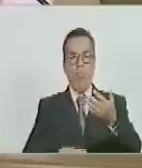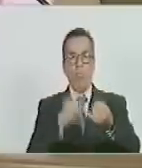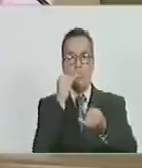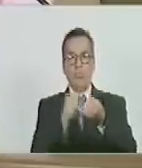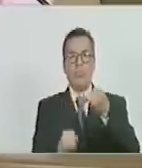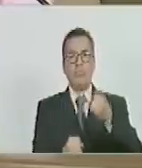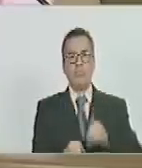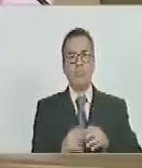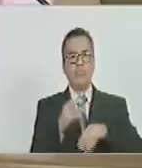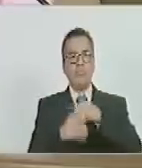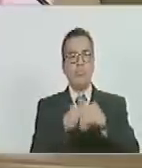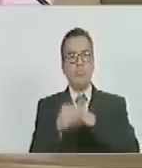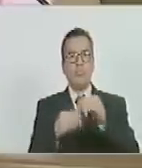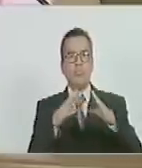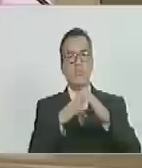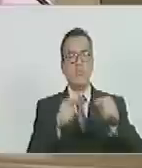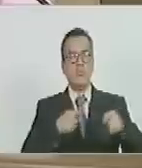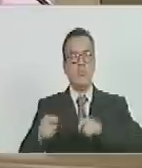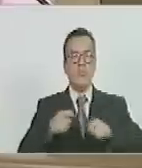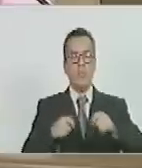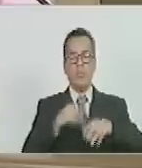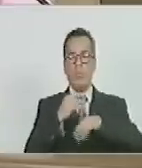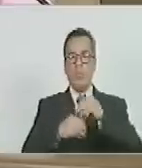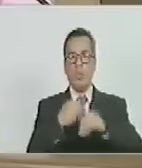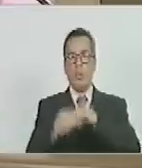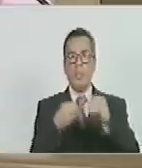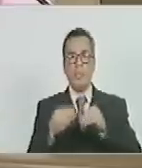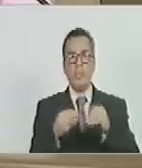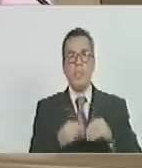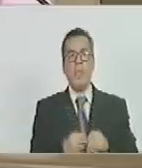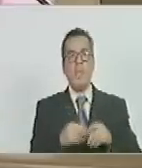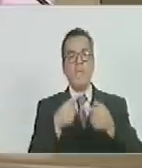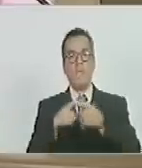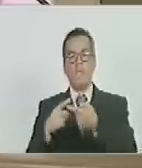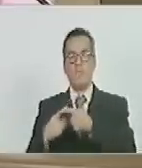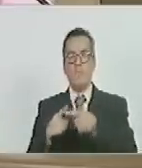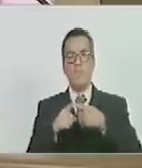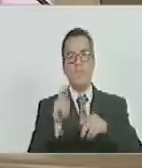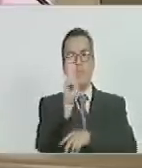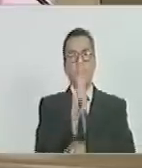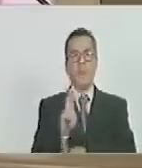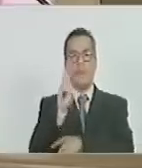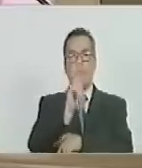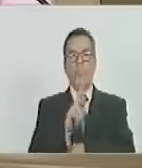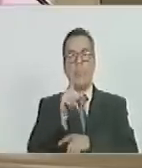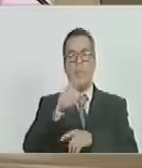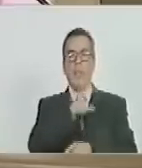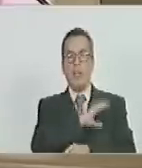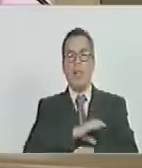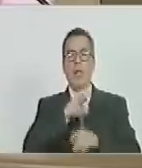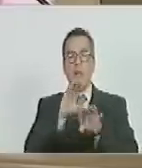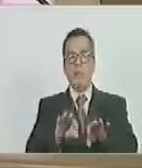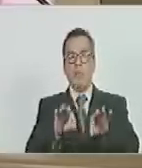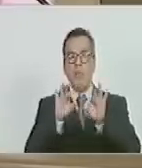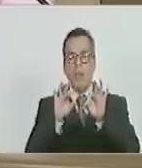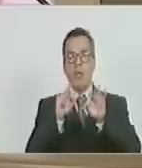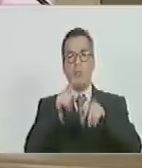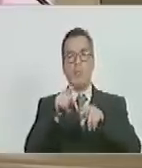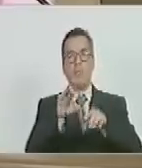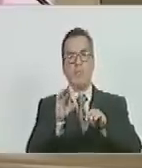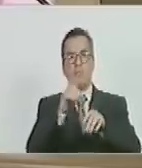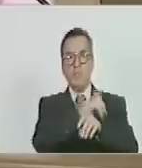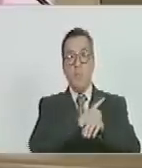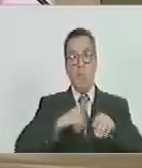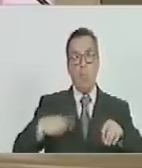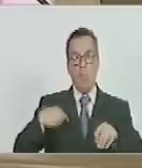final contentivo de todas las actividades desarrolladas y productos diversos utilizados por esta Comisión Especial con la